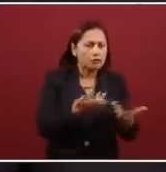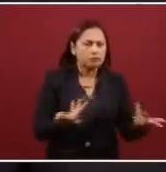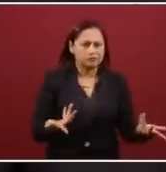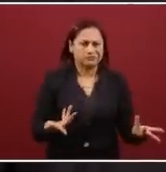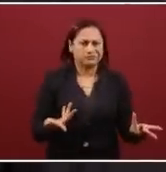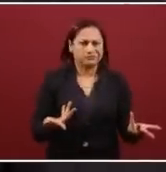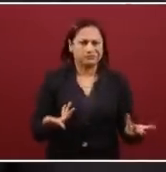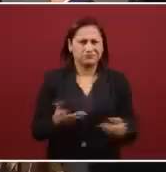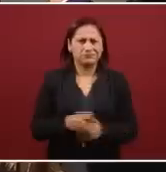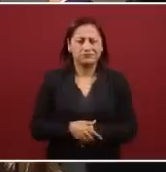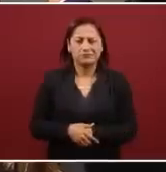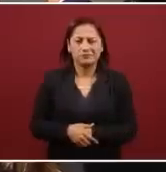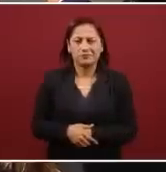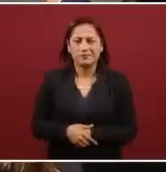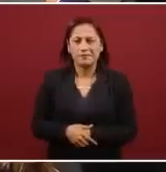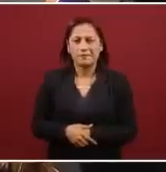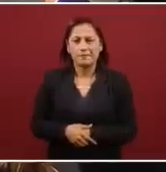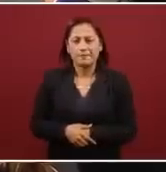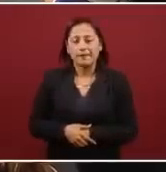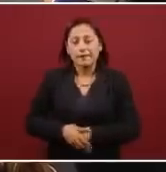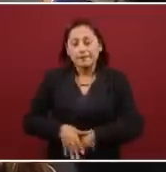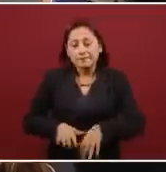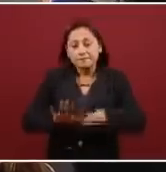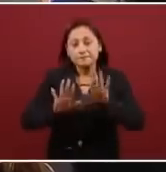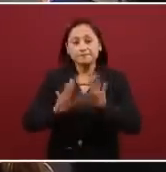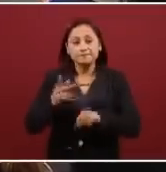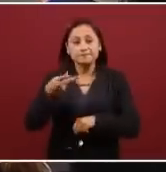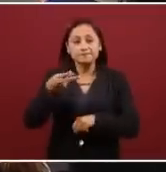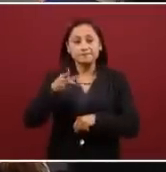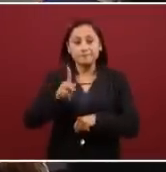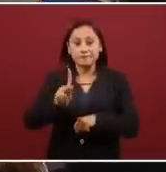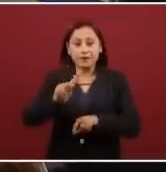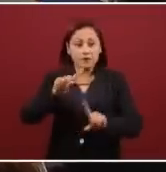Pero, pues